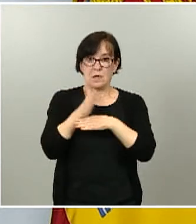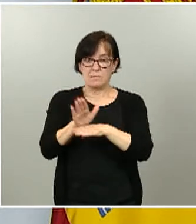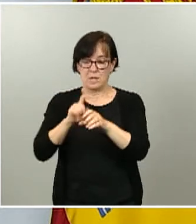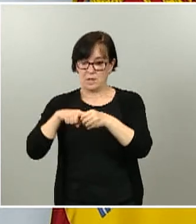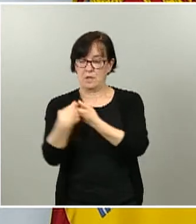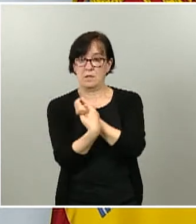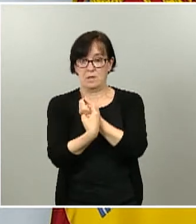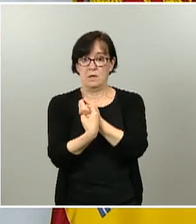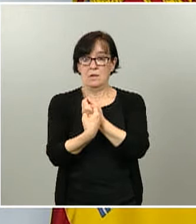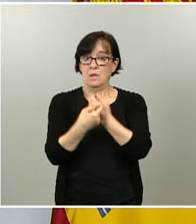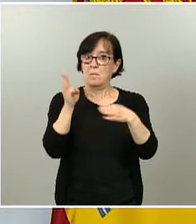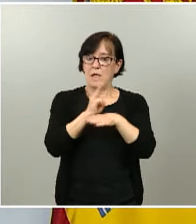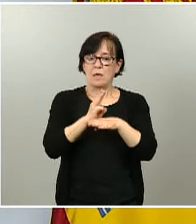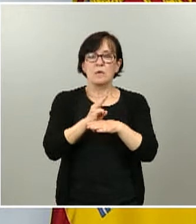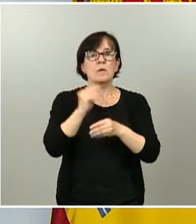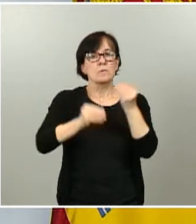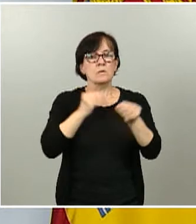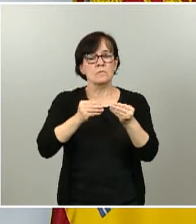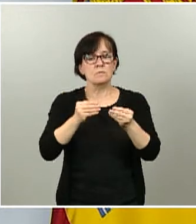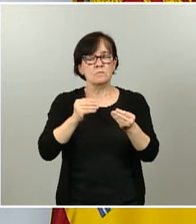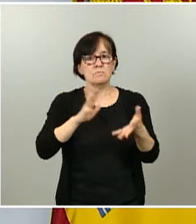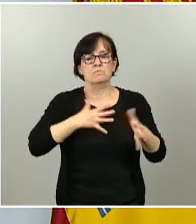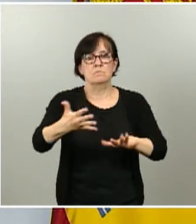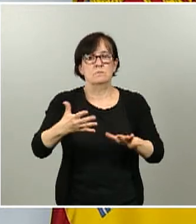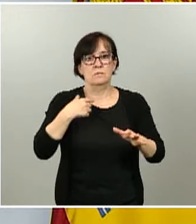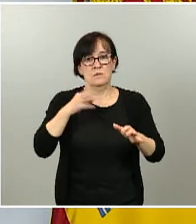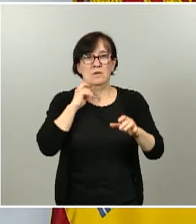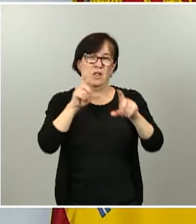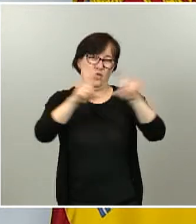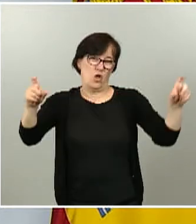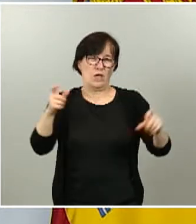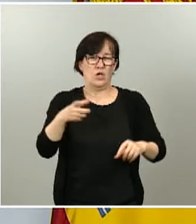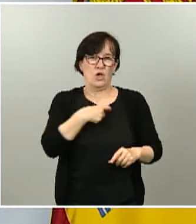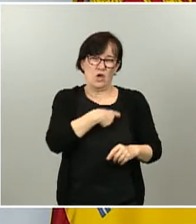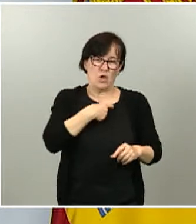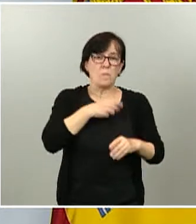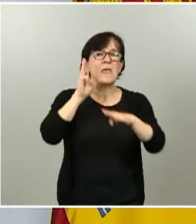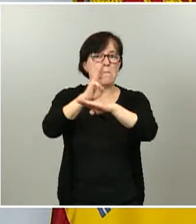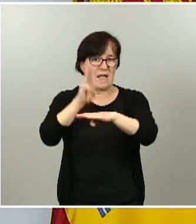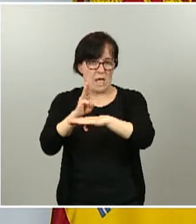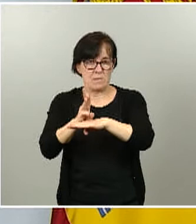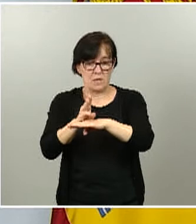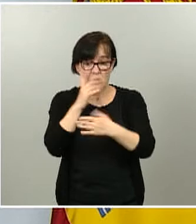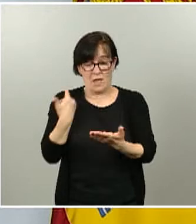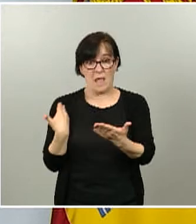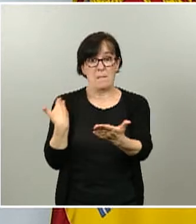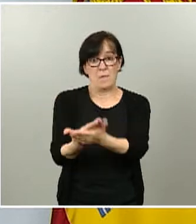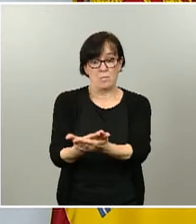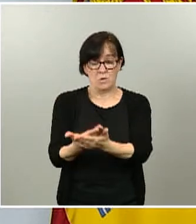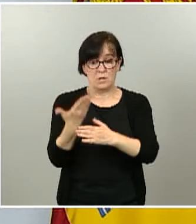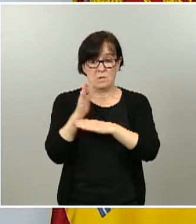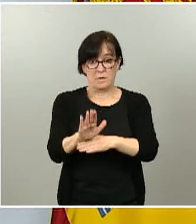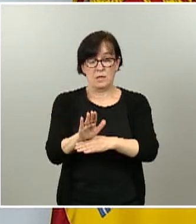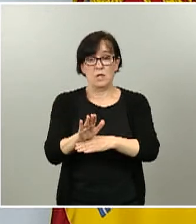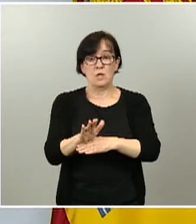parlamentario cuentan con su reflejo en el Colegio de los Comisarios y en el Parlamento. De hecho, esta propuesta fue presentada ante el Colegio de Comisarios por el